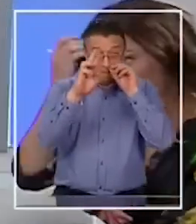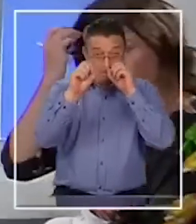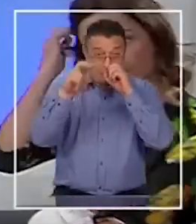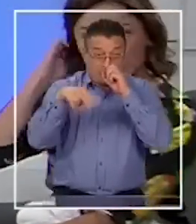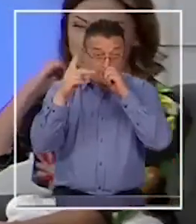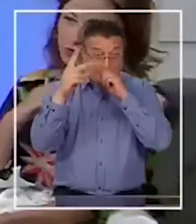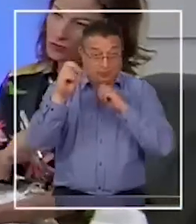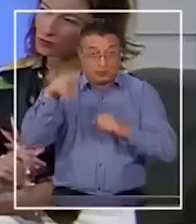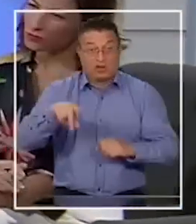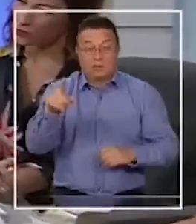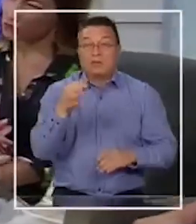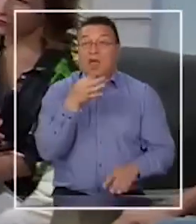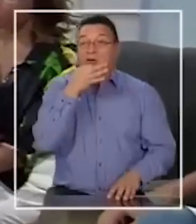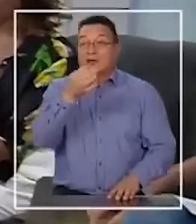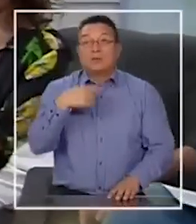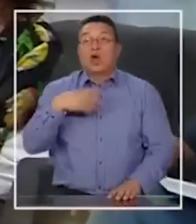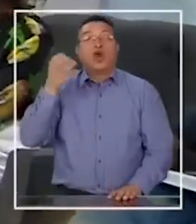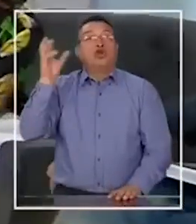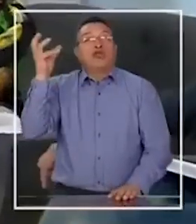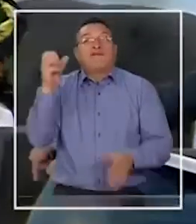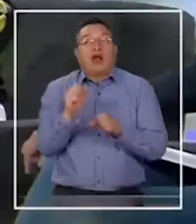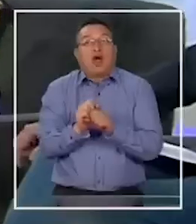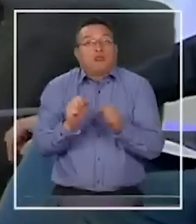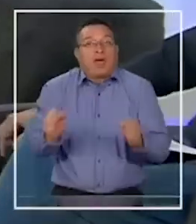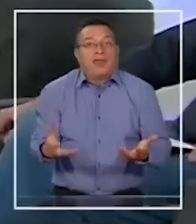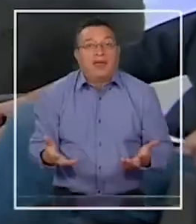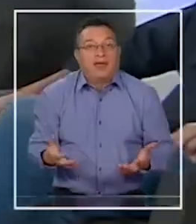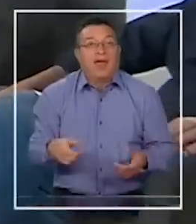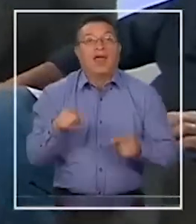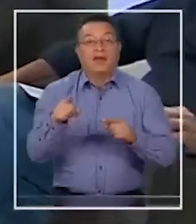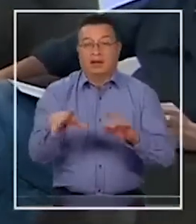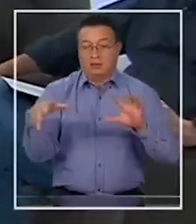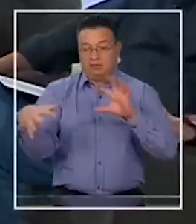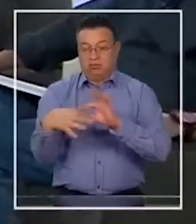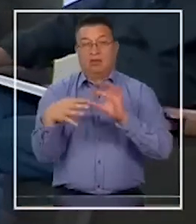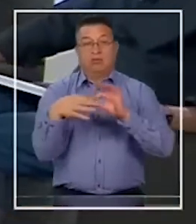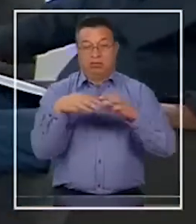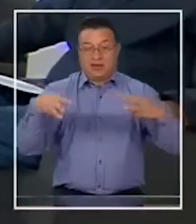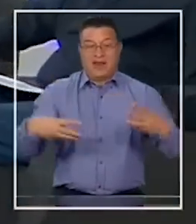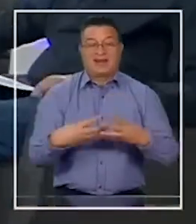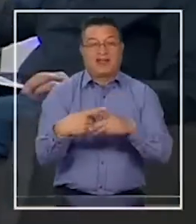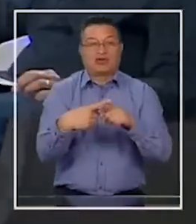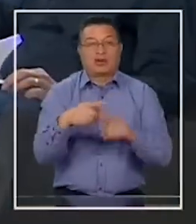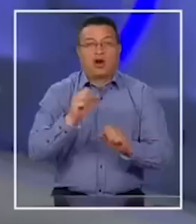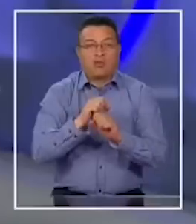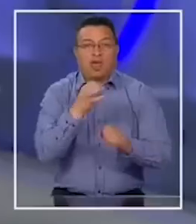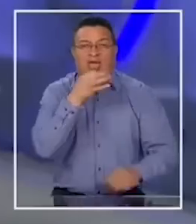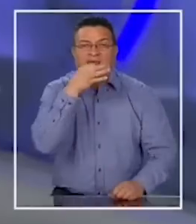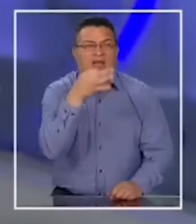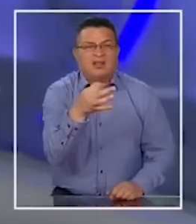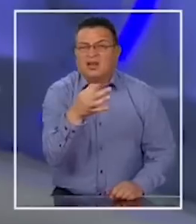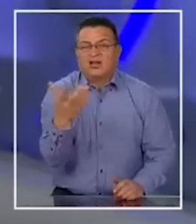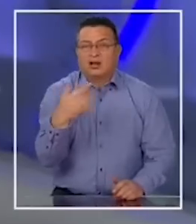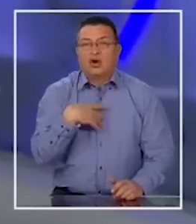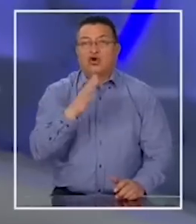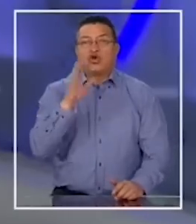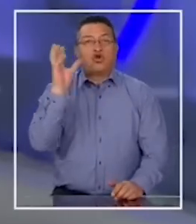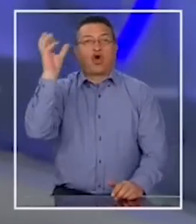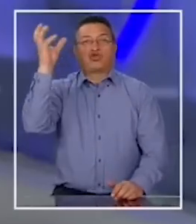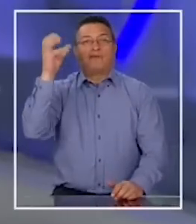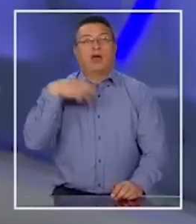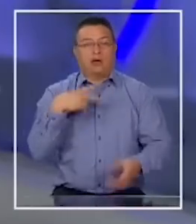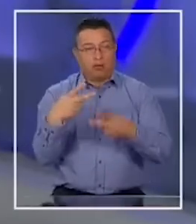no pueden decir que no sabían Esta generación que está tan conectada a las redes sociales no pueden decir que no sabían que tenían un tutorial